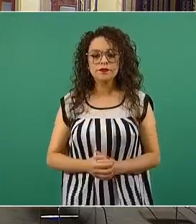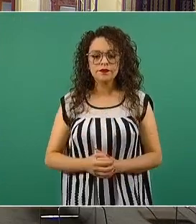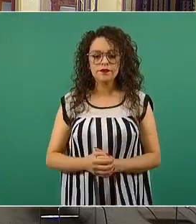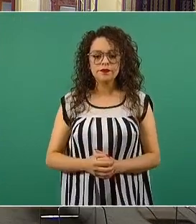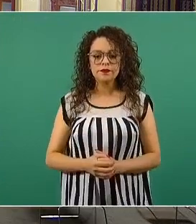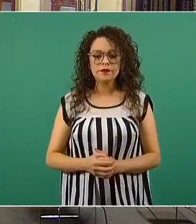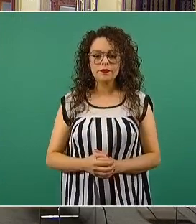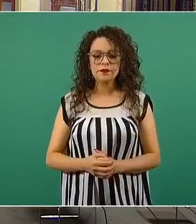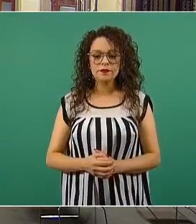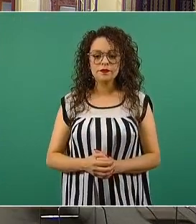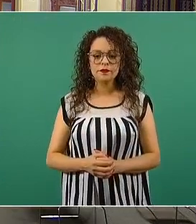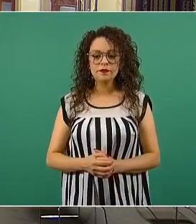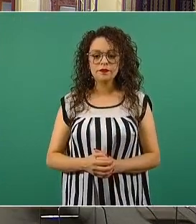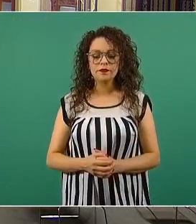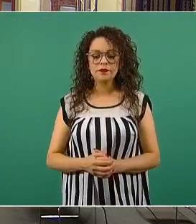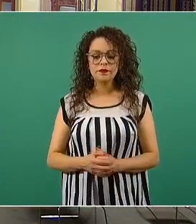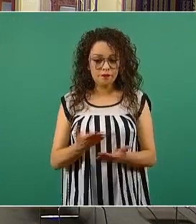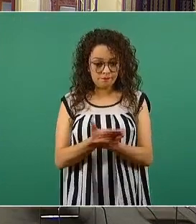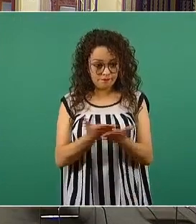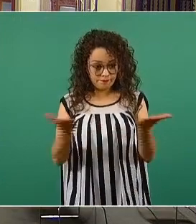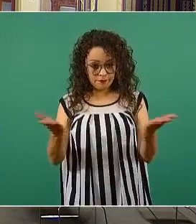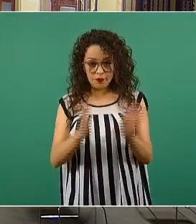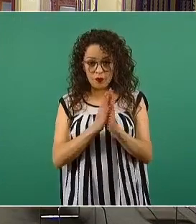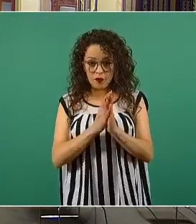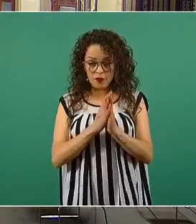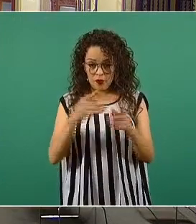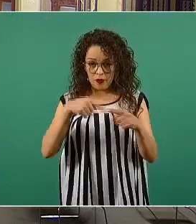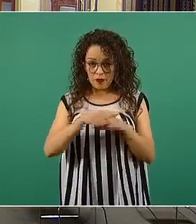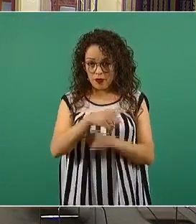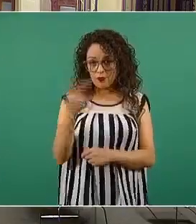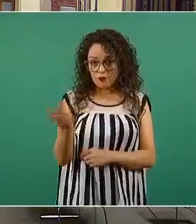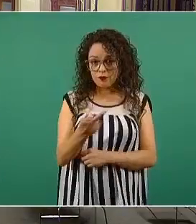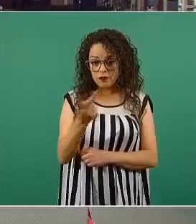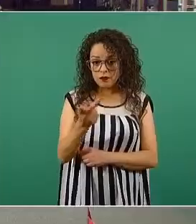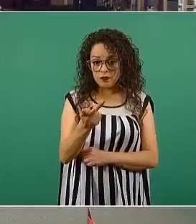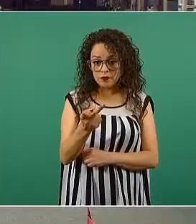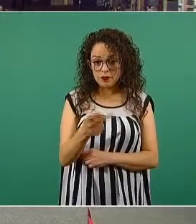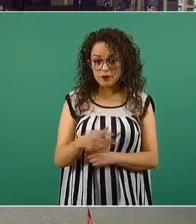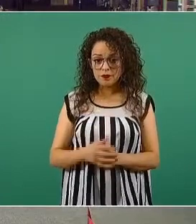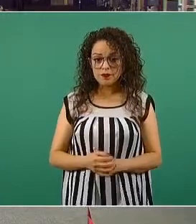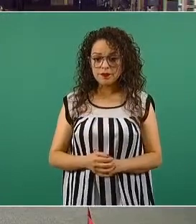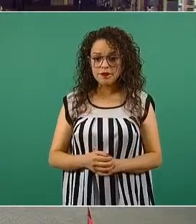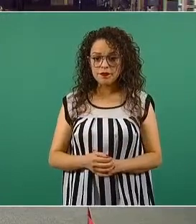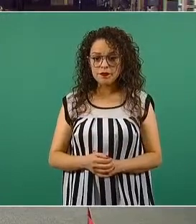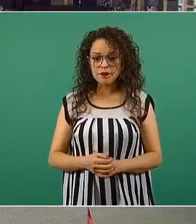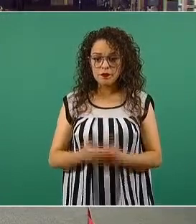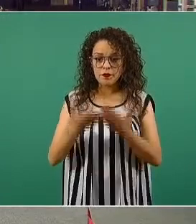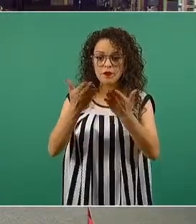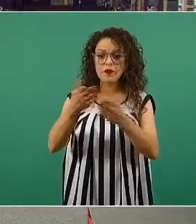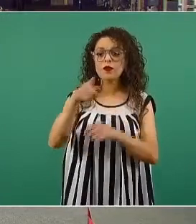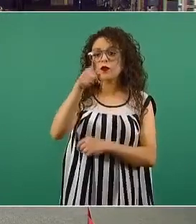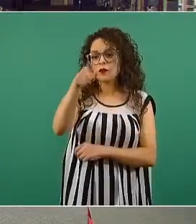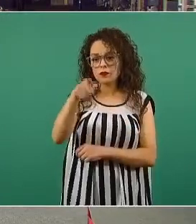nuestros compañeros y compañeras. Por favor, adelante, si gusta hacer la